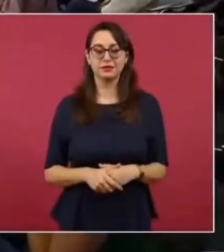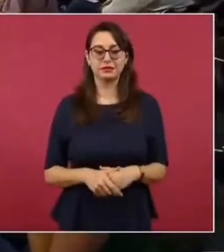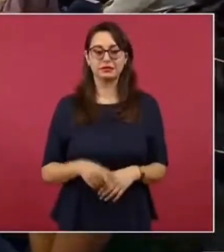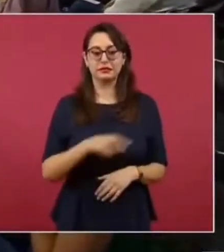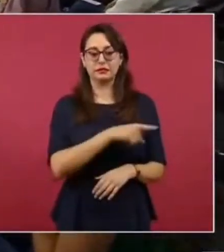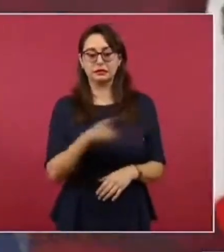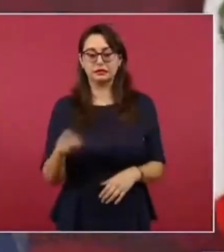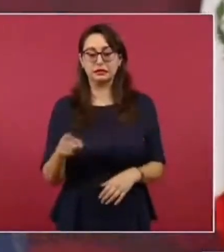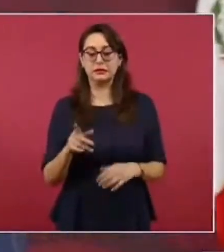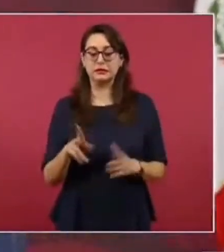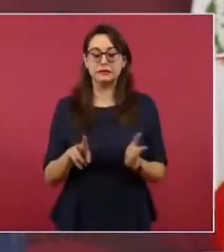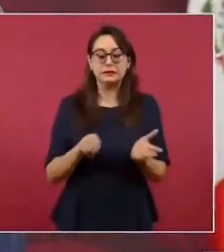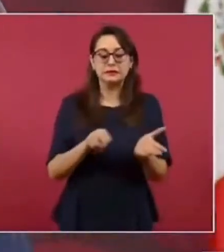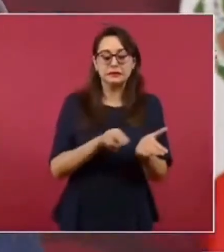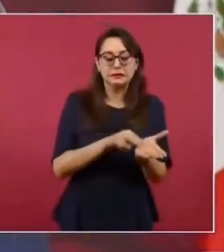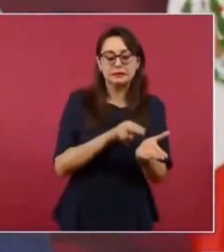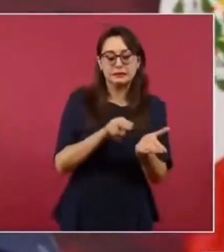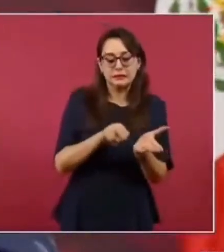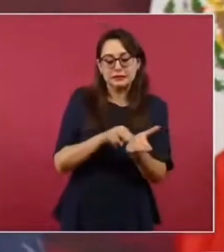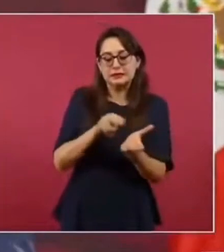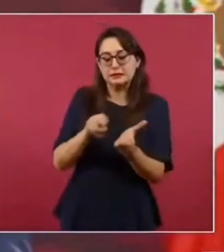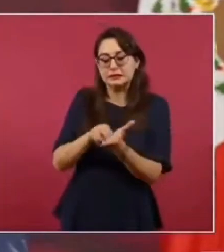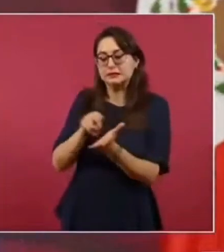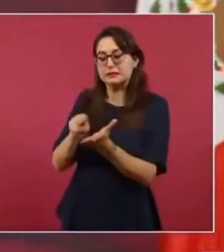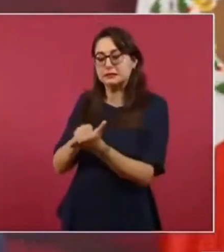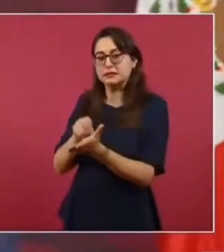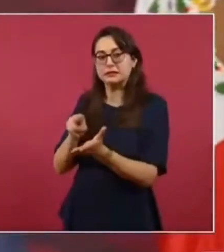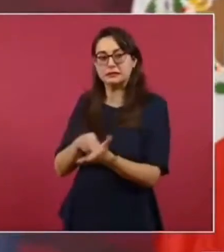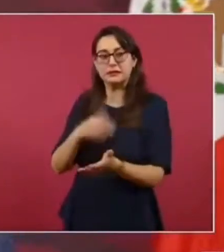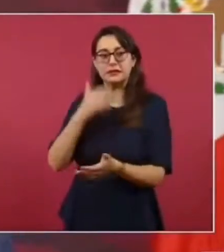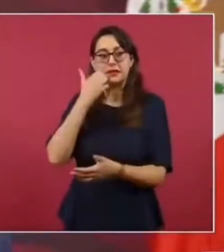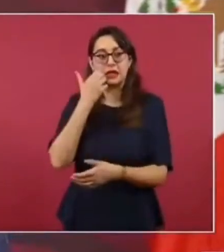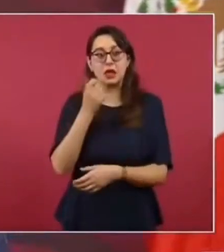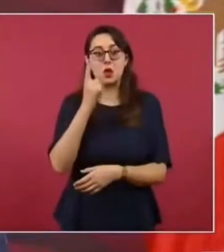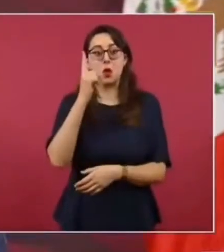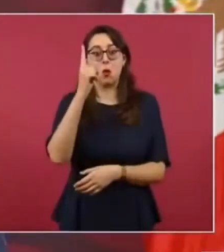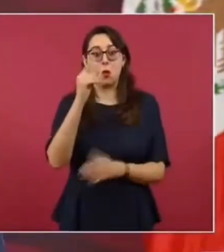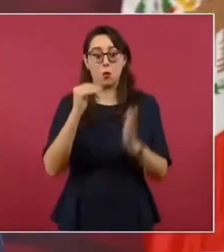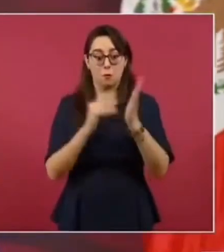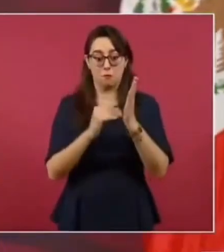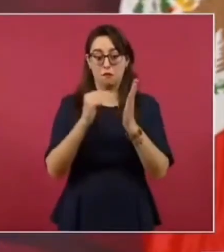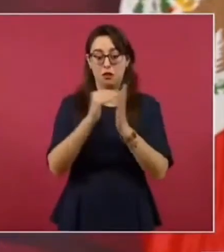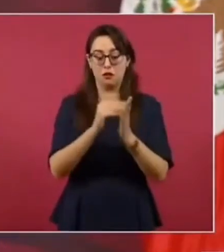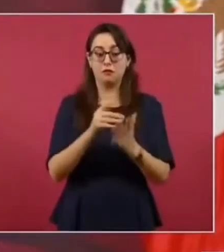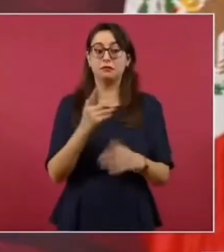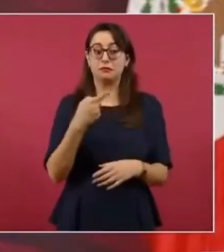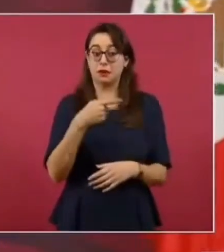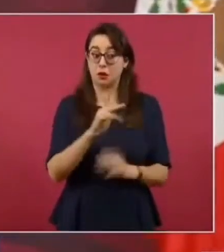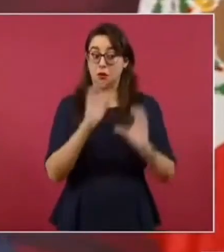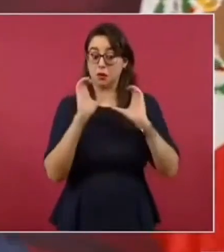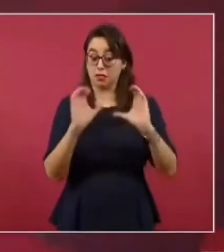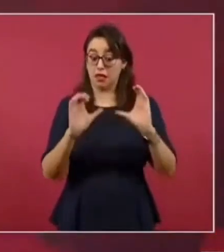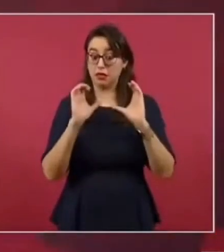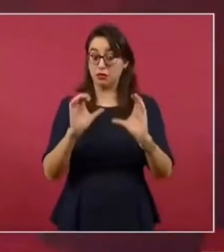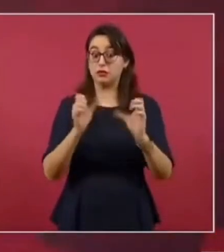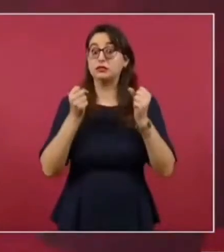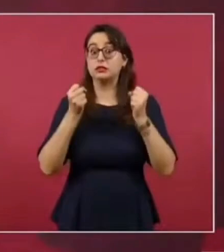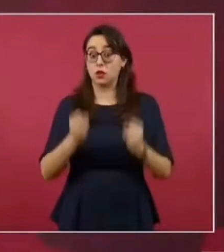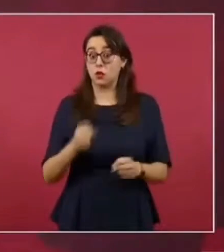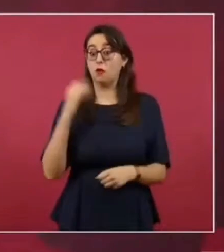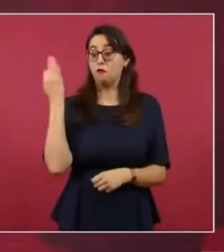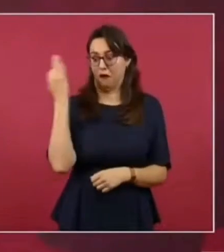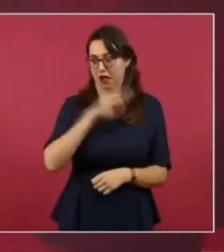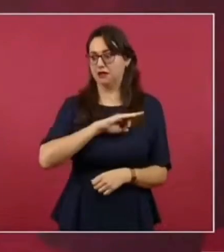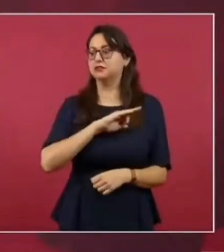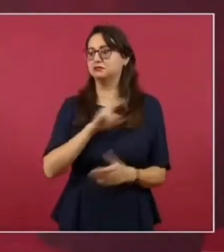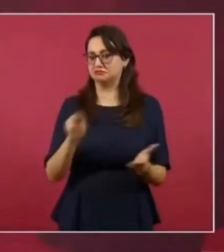firmas. 1 millón. 1 millón de firmas. Hay que tener cuidado porque las falsifican, ¿eh? Y no hablo al tanteo.